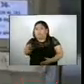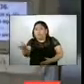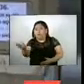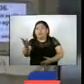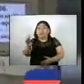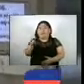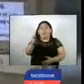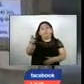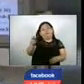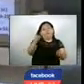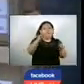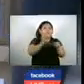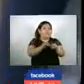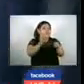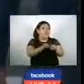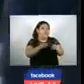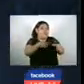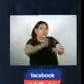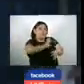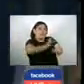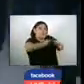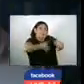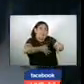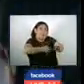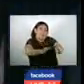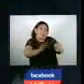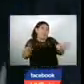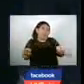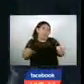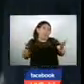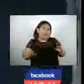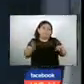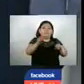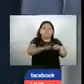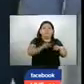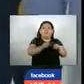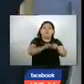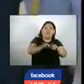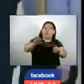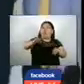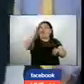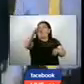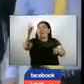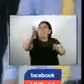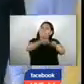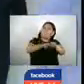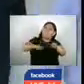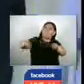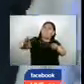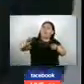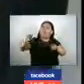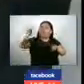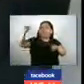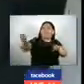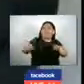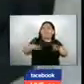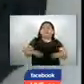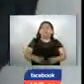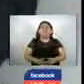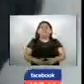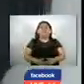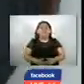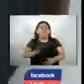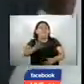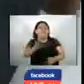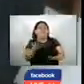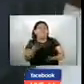productos financieros y otra modalidad que ellos tenían era que hacían transferencias al extranjero a sus cuentas personales. En los próximos